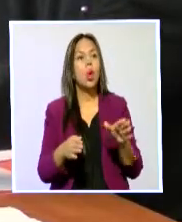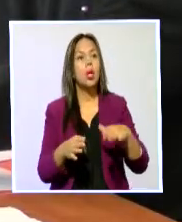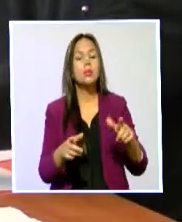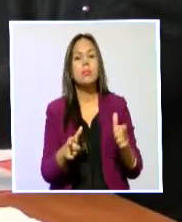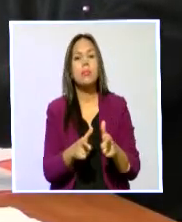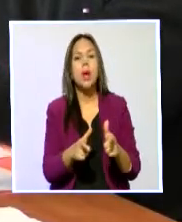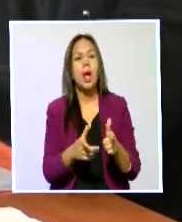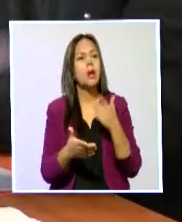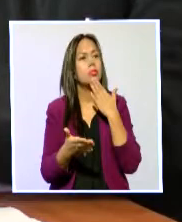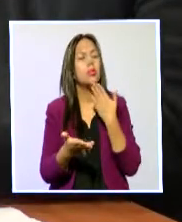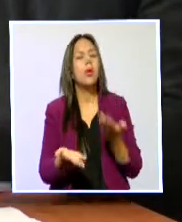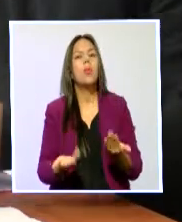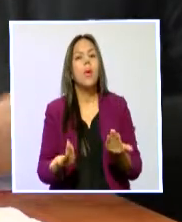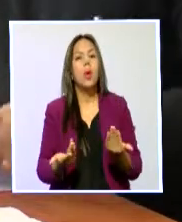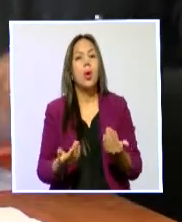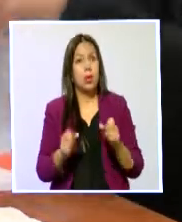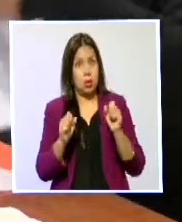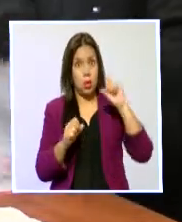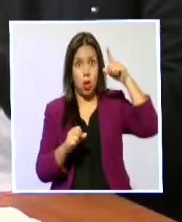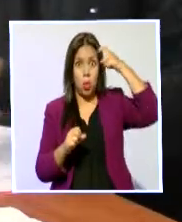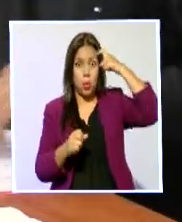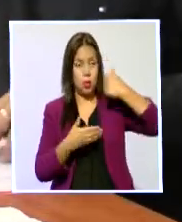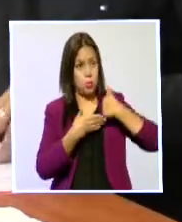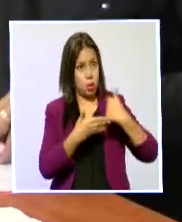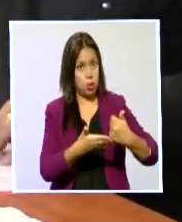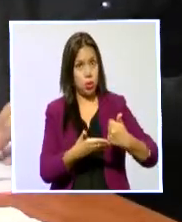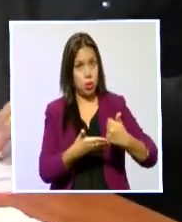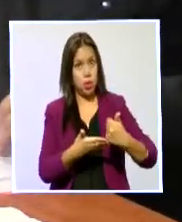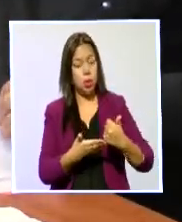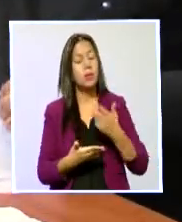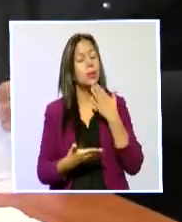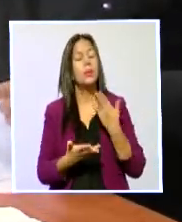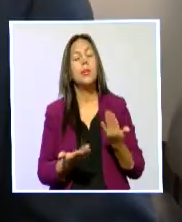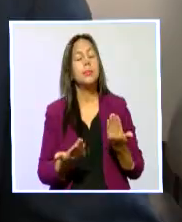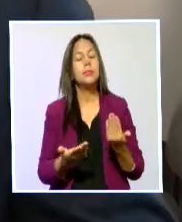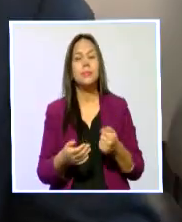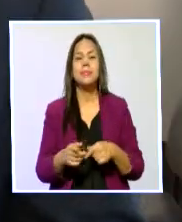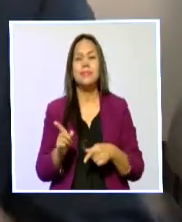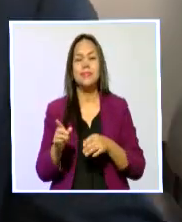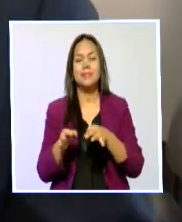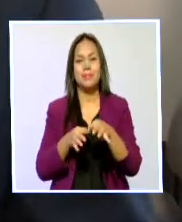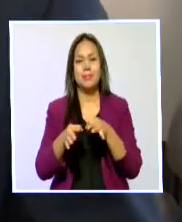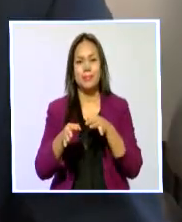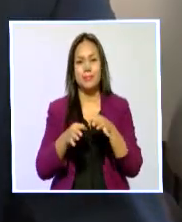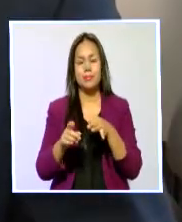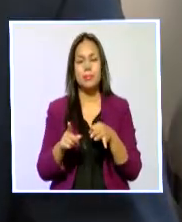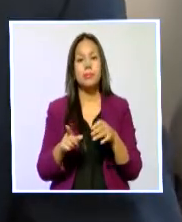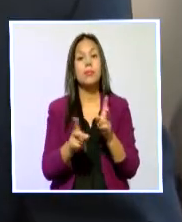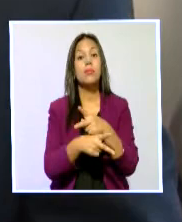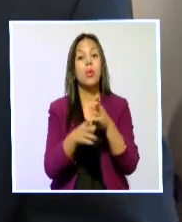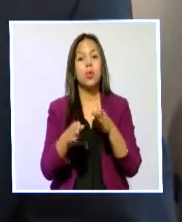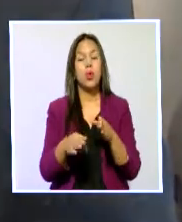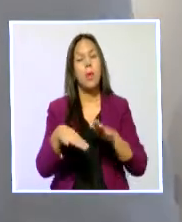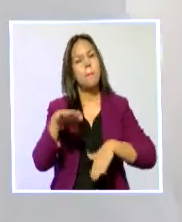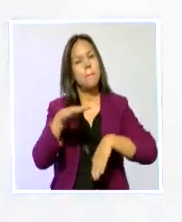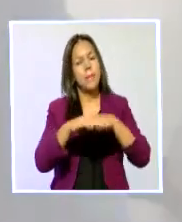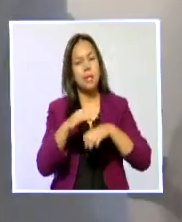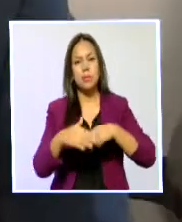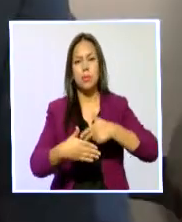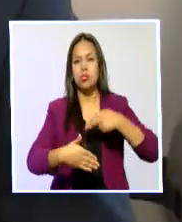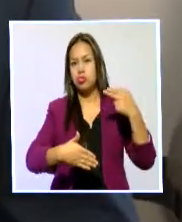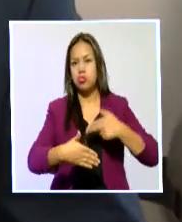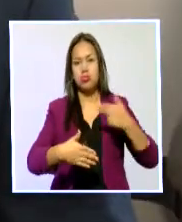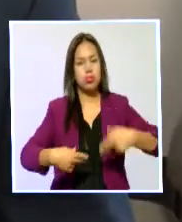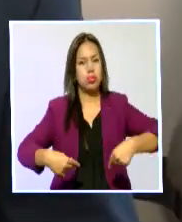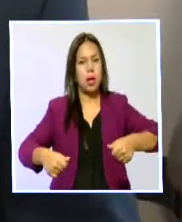y dio a conocer también el subsidio con el que el gobierno nacional les beneficia. Un productor considerado pequeño consume máximo hasta 2.000